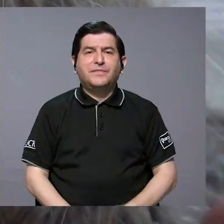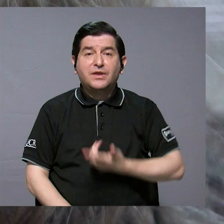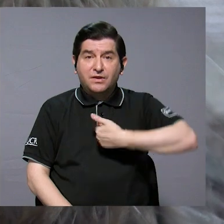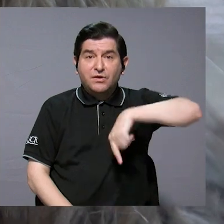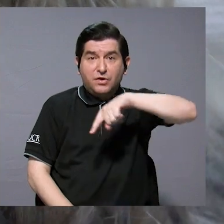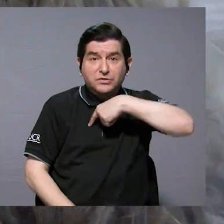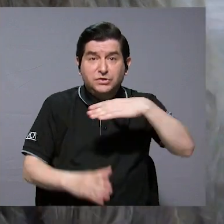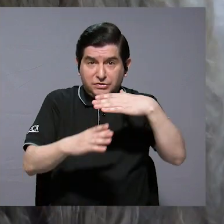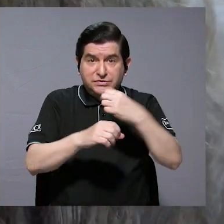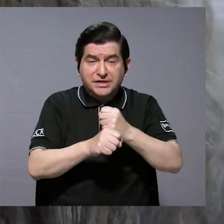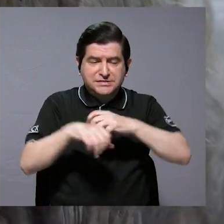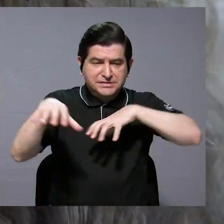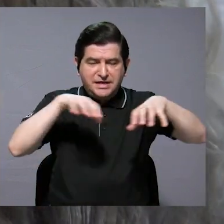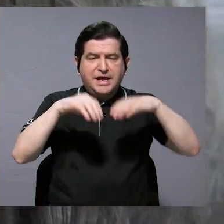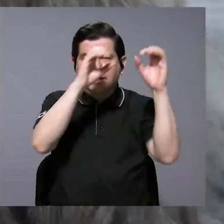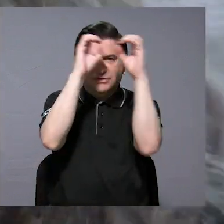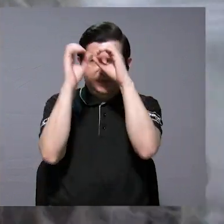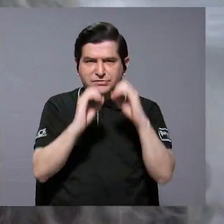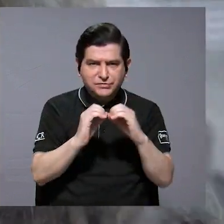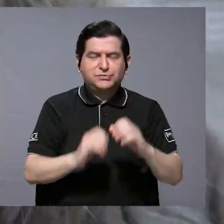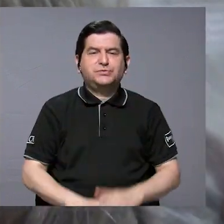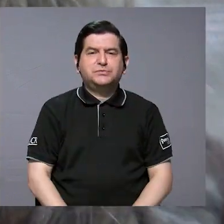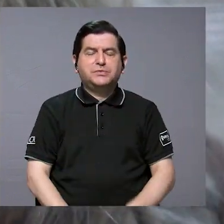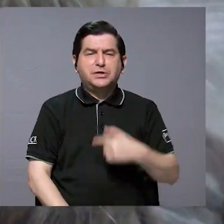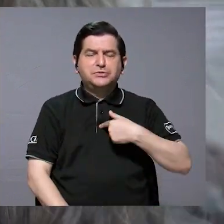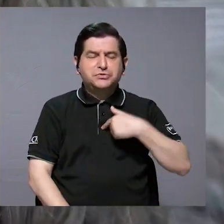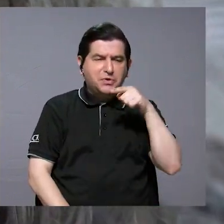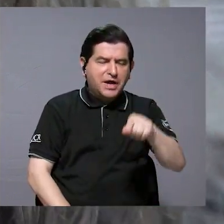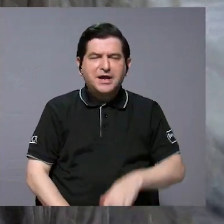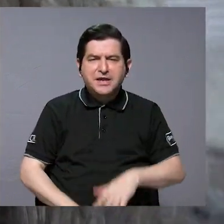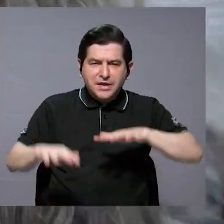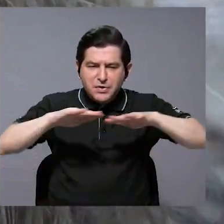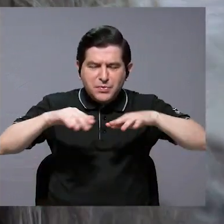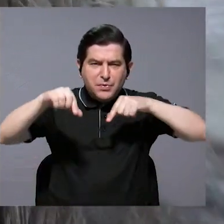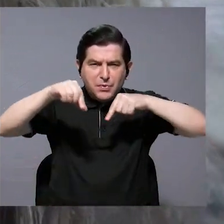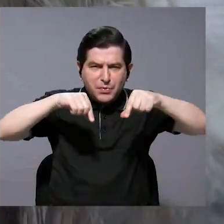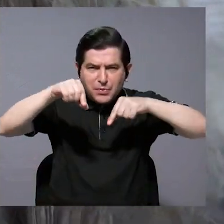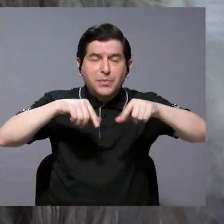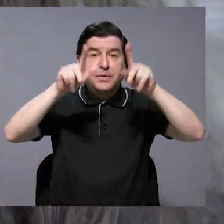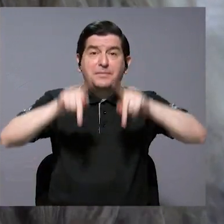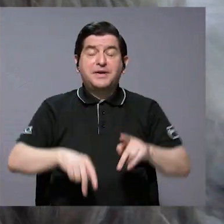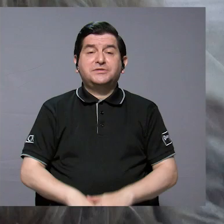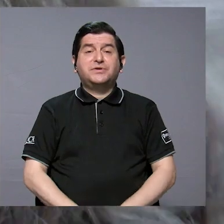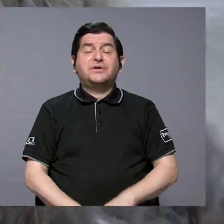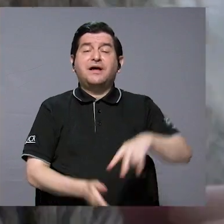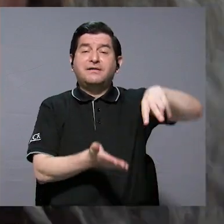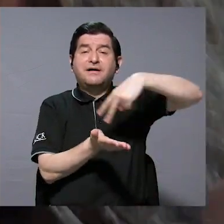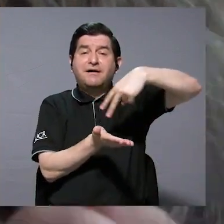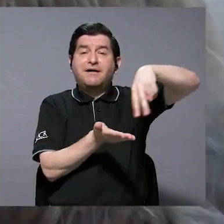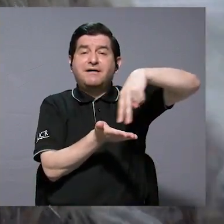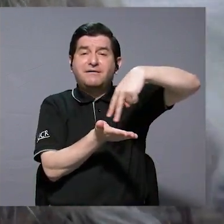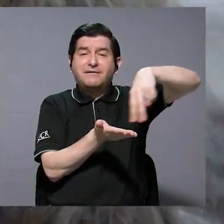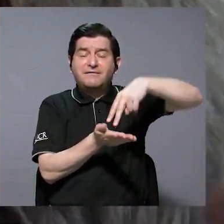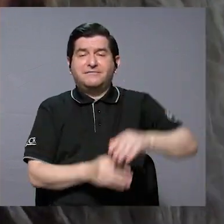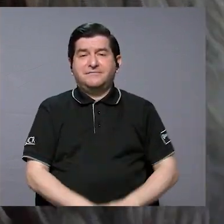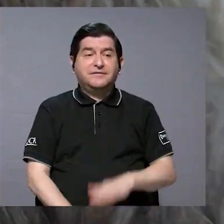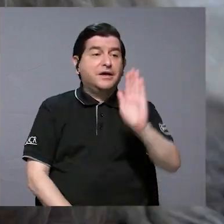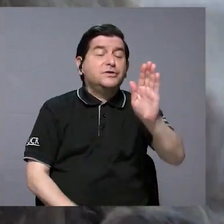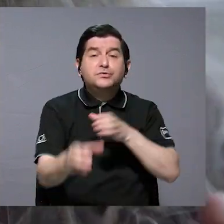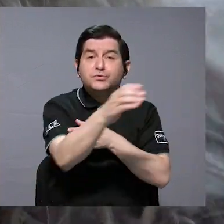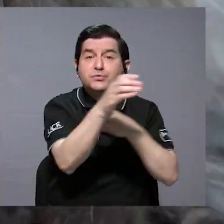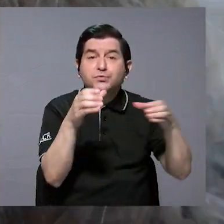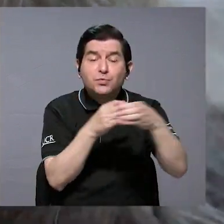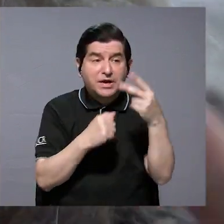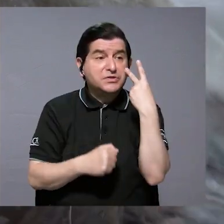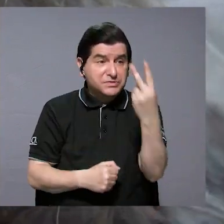Entonces hacíamos eventos por Zoom, entonces yo mezclaba y la gente bailaba.